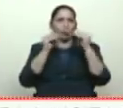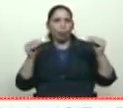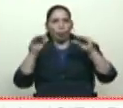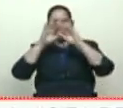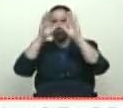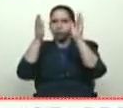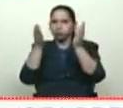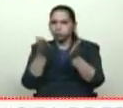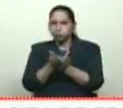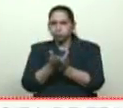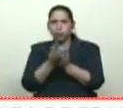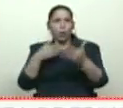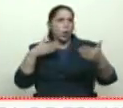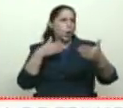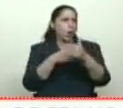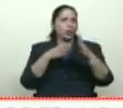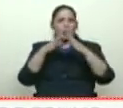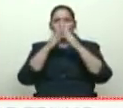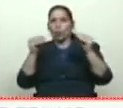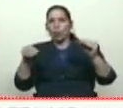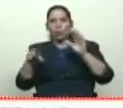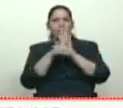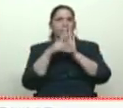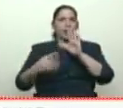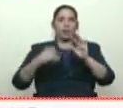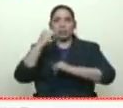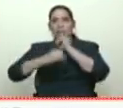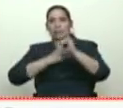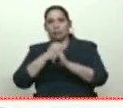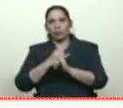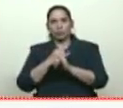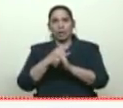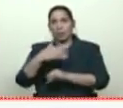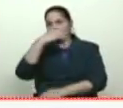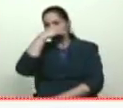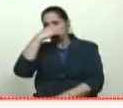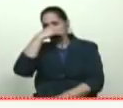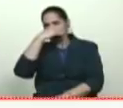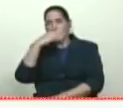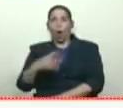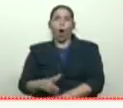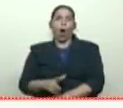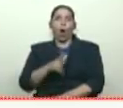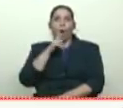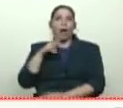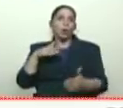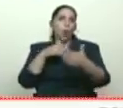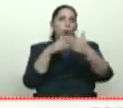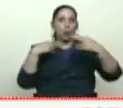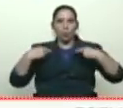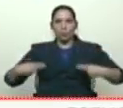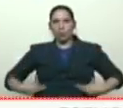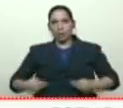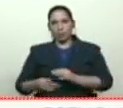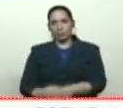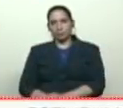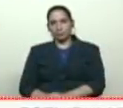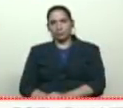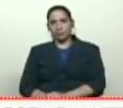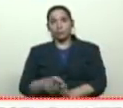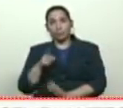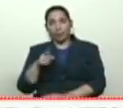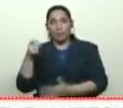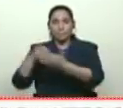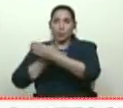multilateralismo, va contra todo el derecho internacional, es un crimen de lesa humanidad. El bloqueo constituye